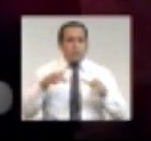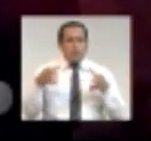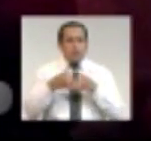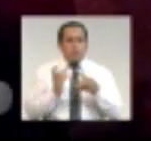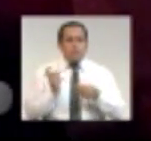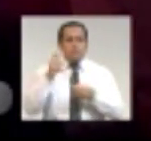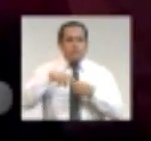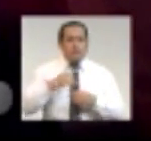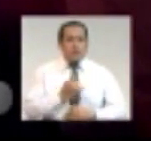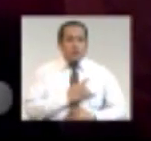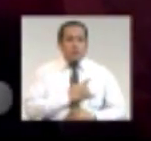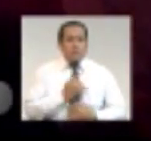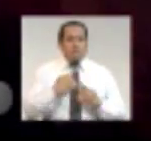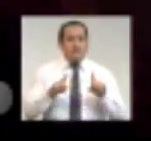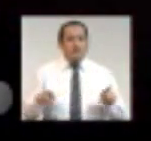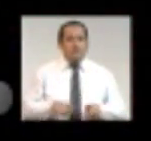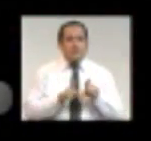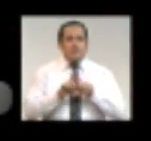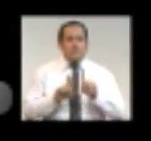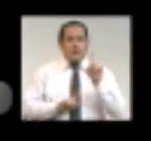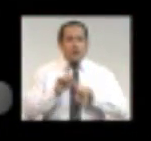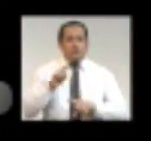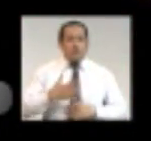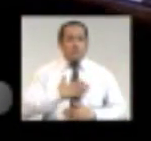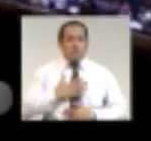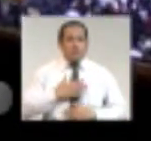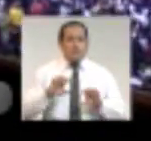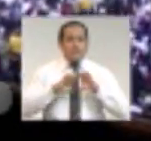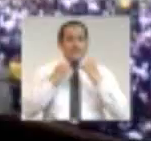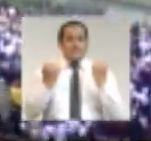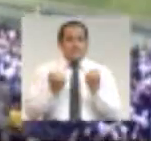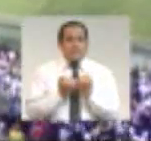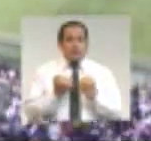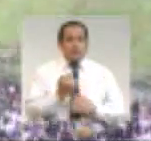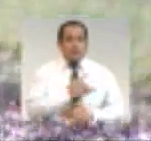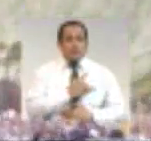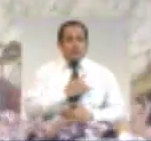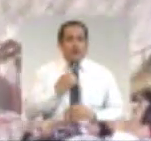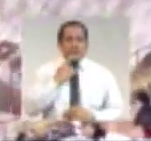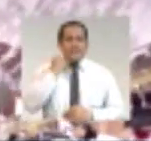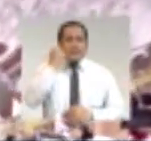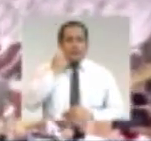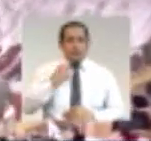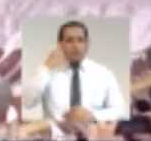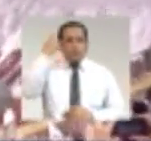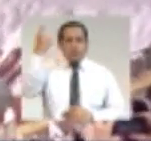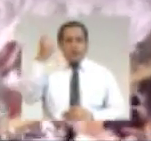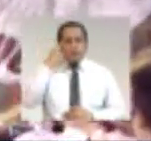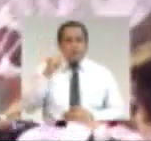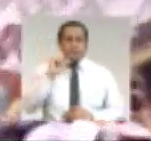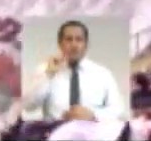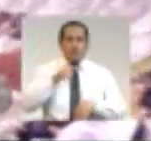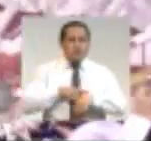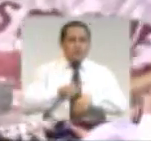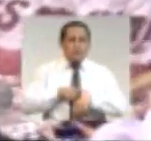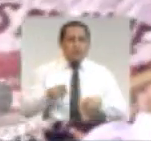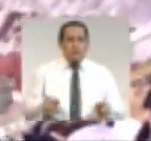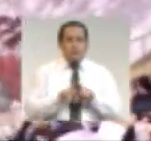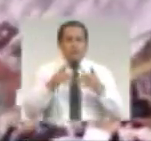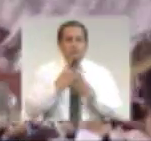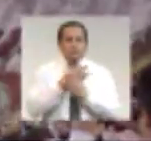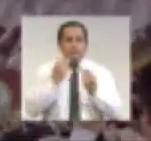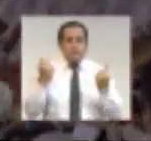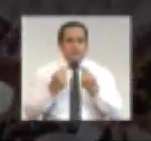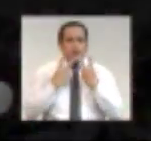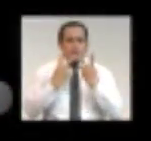un palco. Pero para los denominados palquistas del Estadio Monumental, el derecho y el sueño les duró poco y